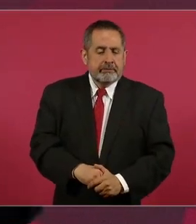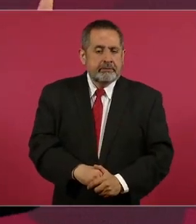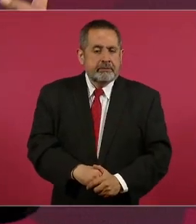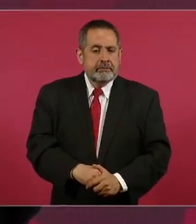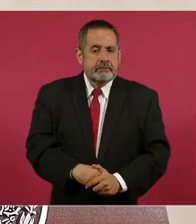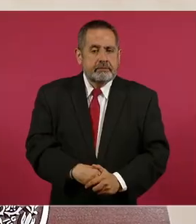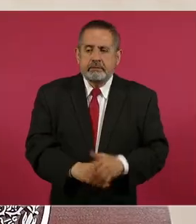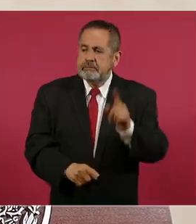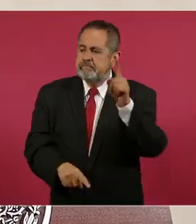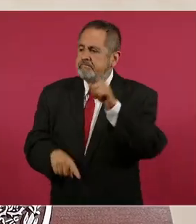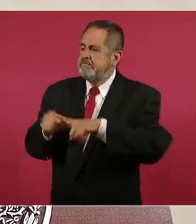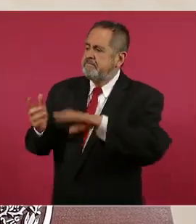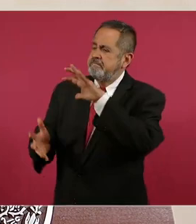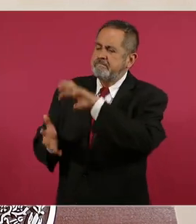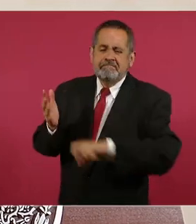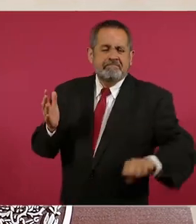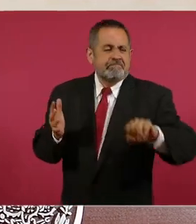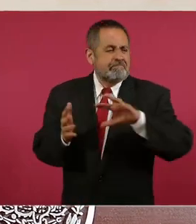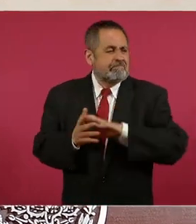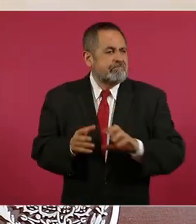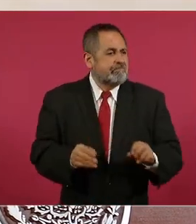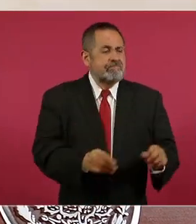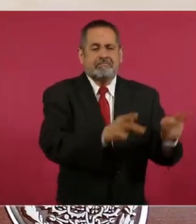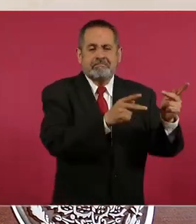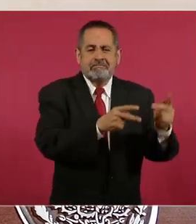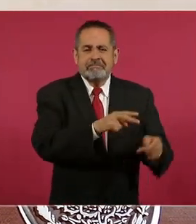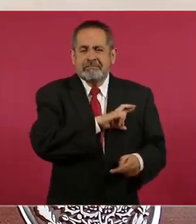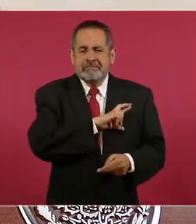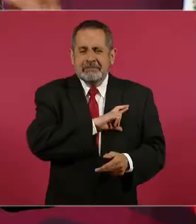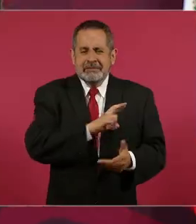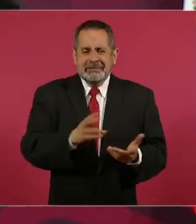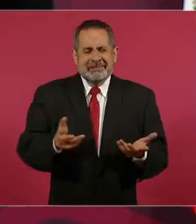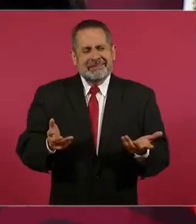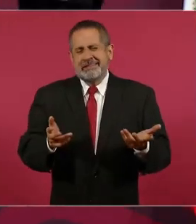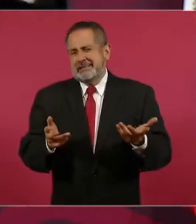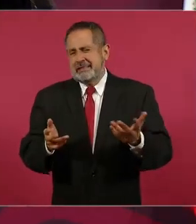el saqueo, pero bueno, que